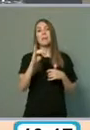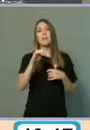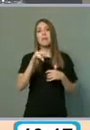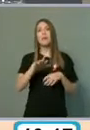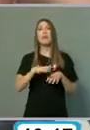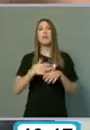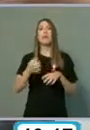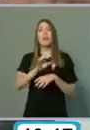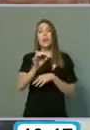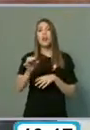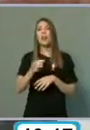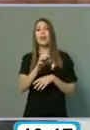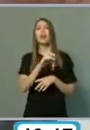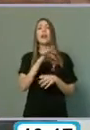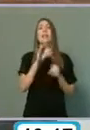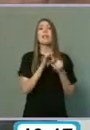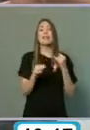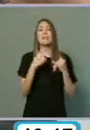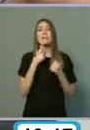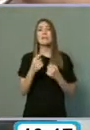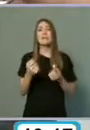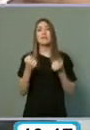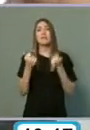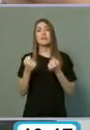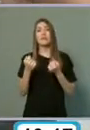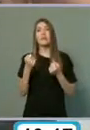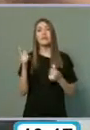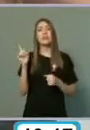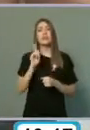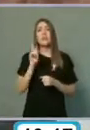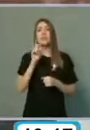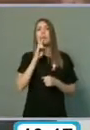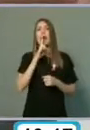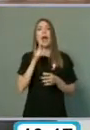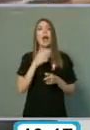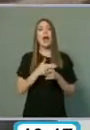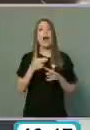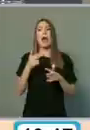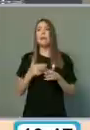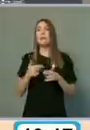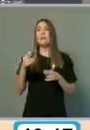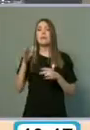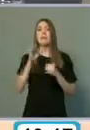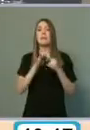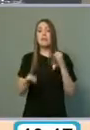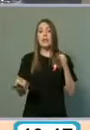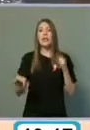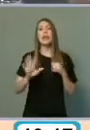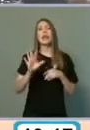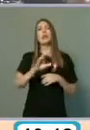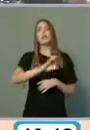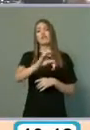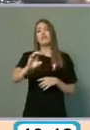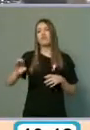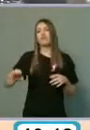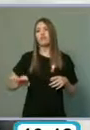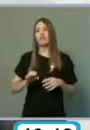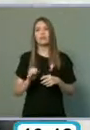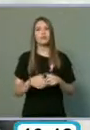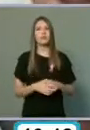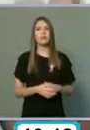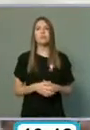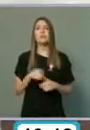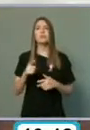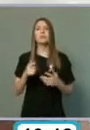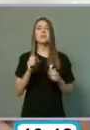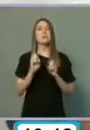los frijoles, y comienzo a condimentar, puede inclusive hasta que al final se me pase de sal. Entonces voy a dejar hasta el final que esto hierva,